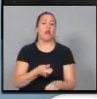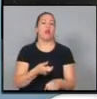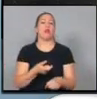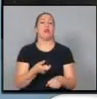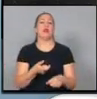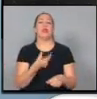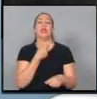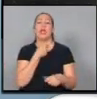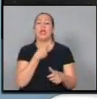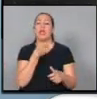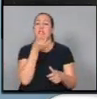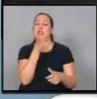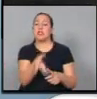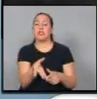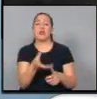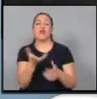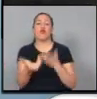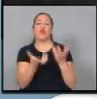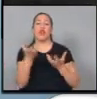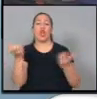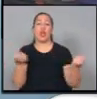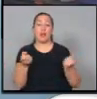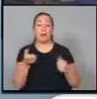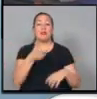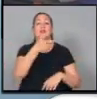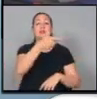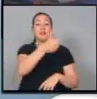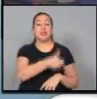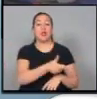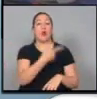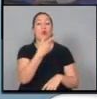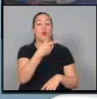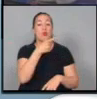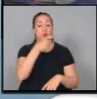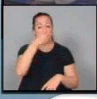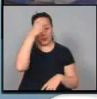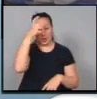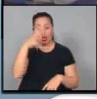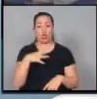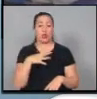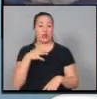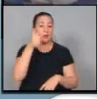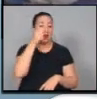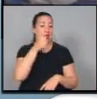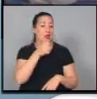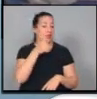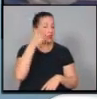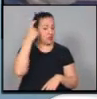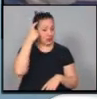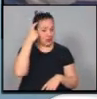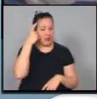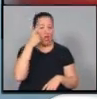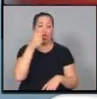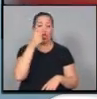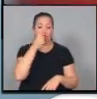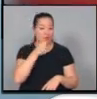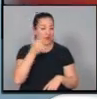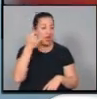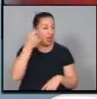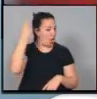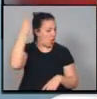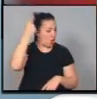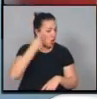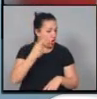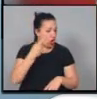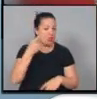fuego el camión. Y estamos aquí con uno de ellos, con uno de los bomberos, todavía está lastimado, todavía tiene el corte en la cabeza,